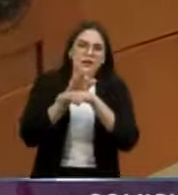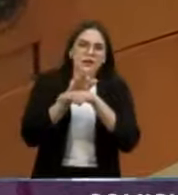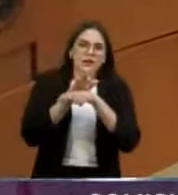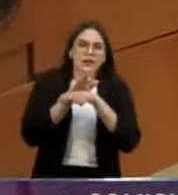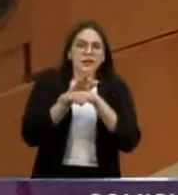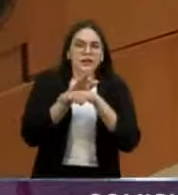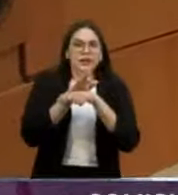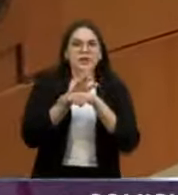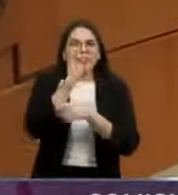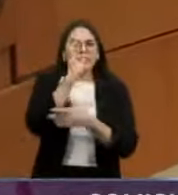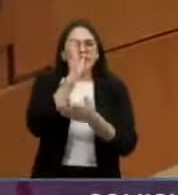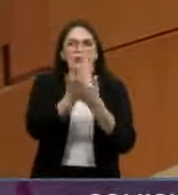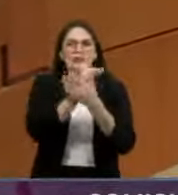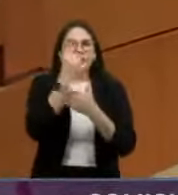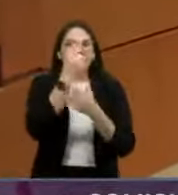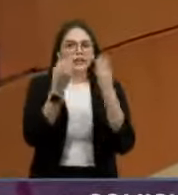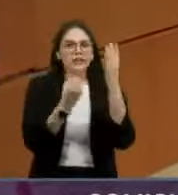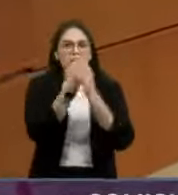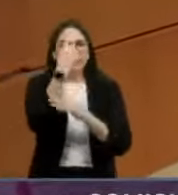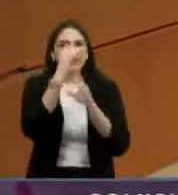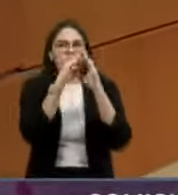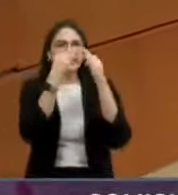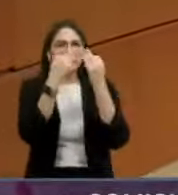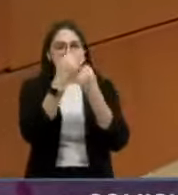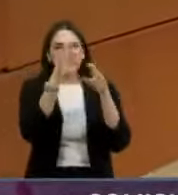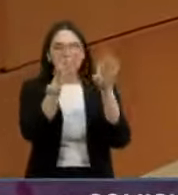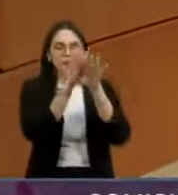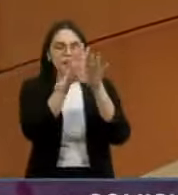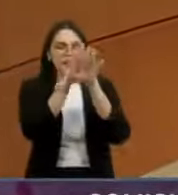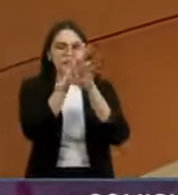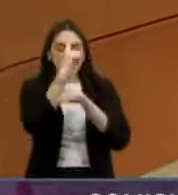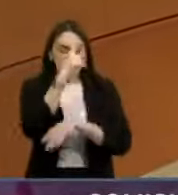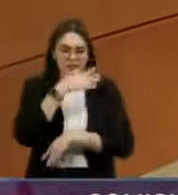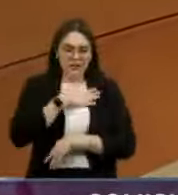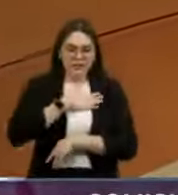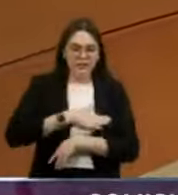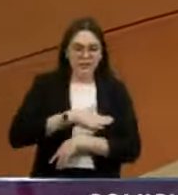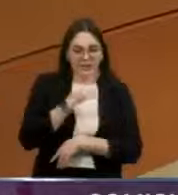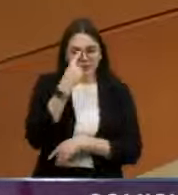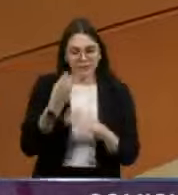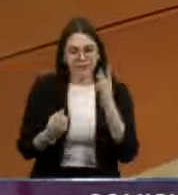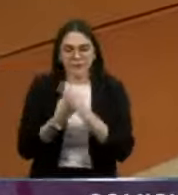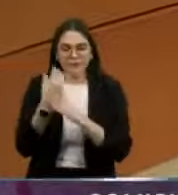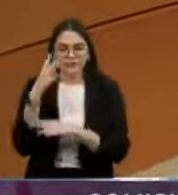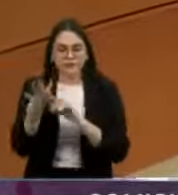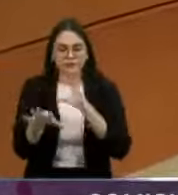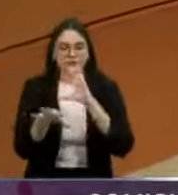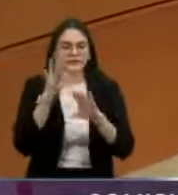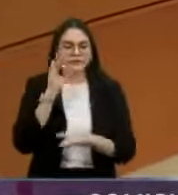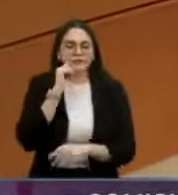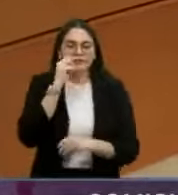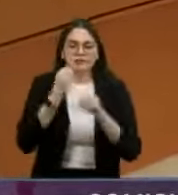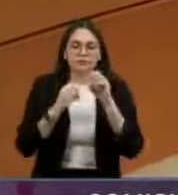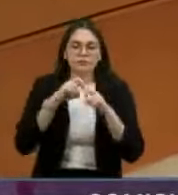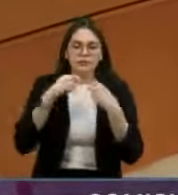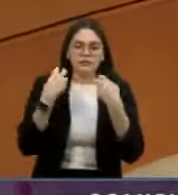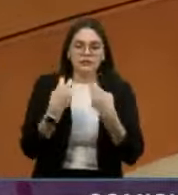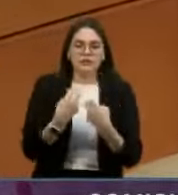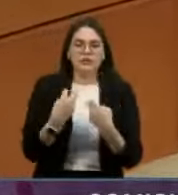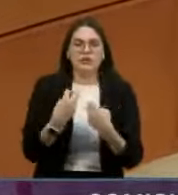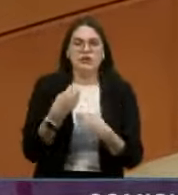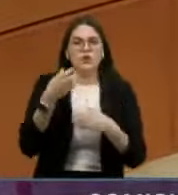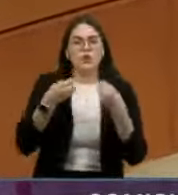simplemente un método democrático para la elección de ministros, magistrados y jueces.